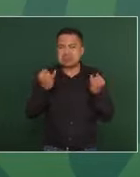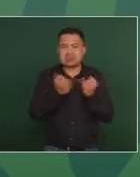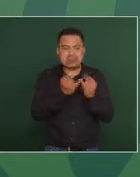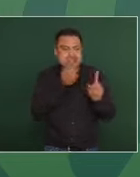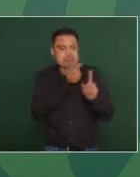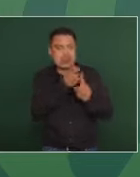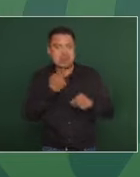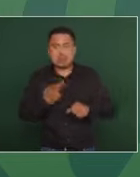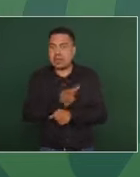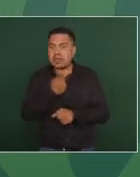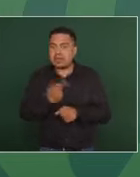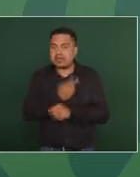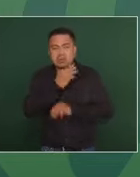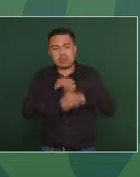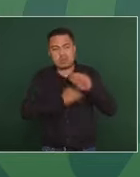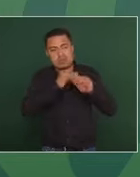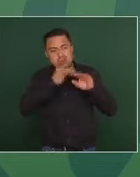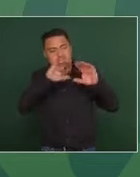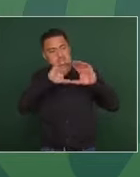Eso está sucediendo en el mundo